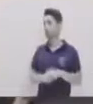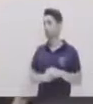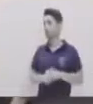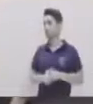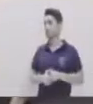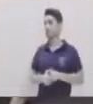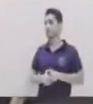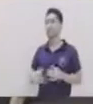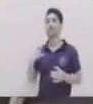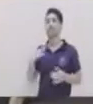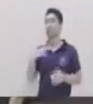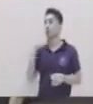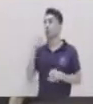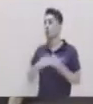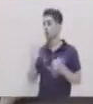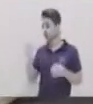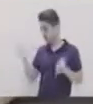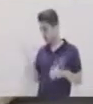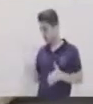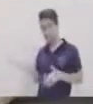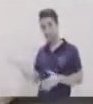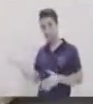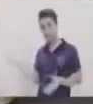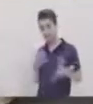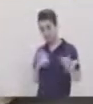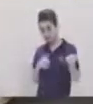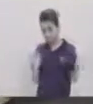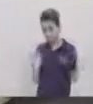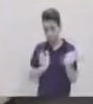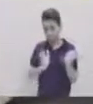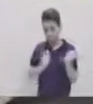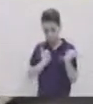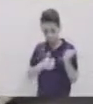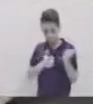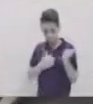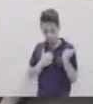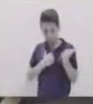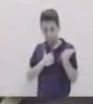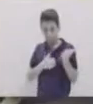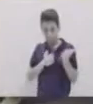tenemos nuestro último, que es un ukelele.